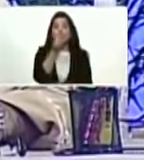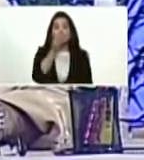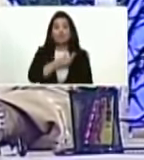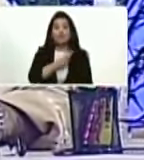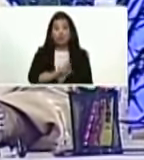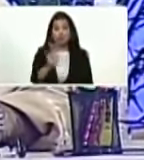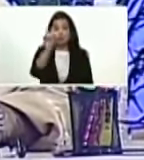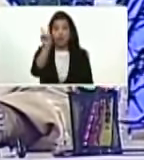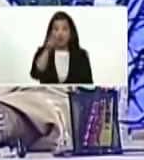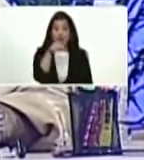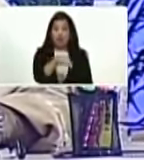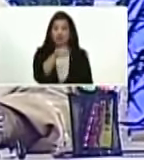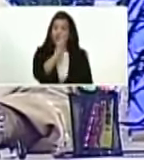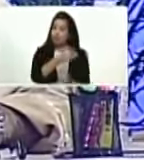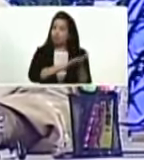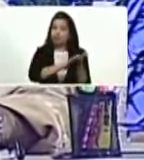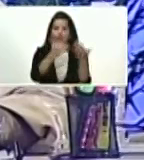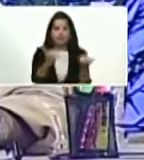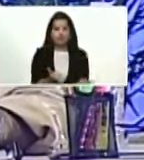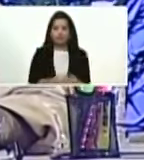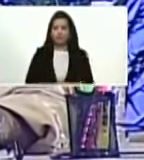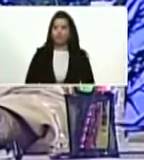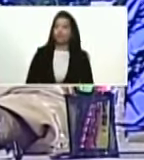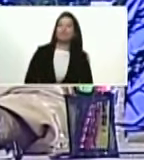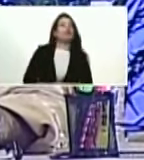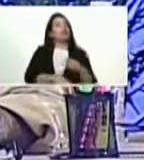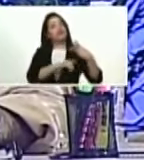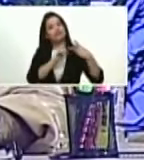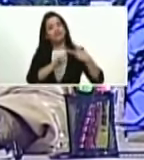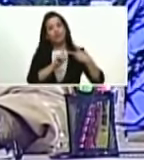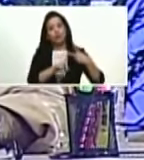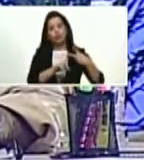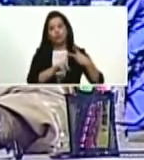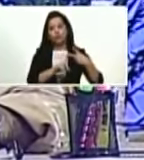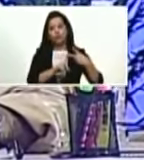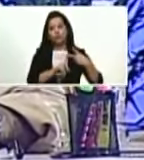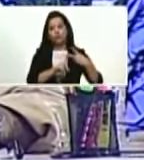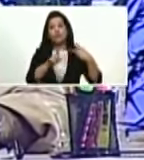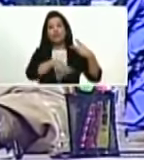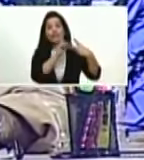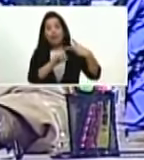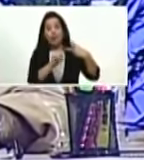país. El segundo motor, ¿cuál es?